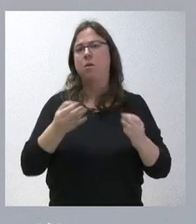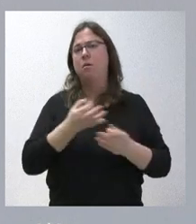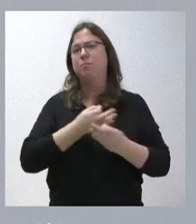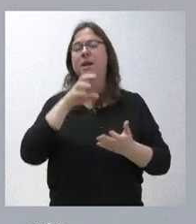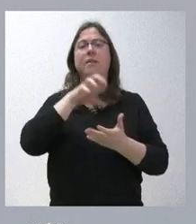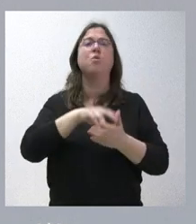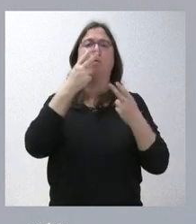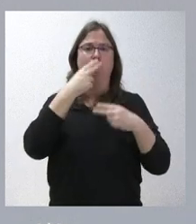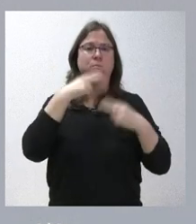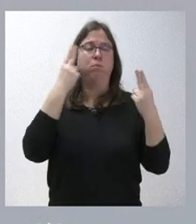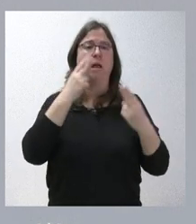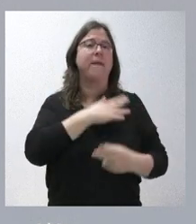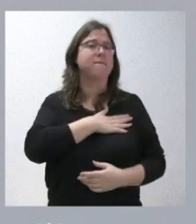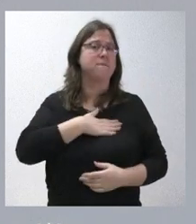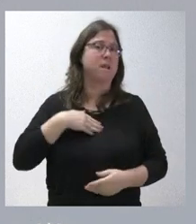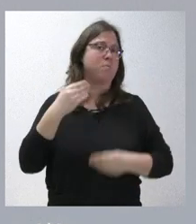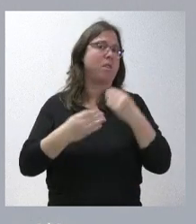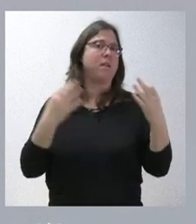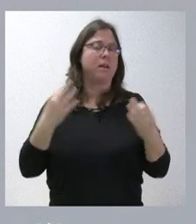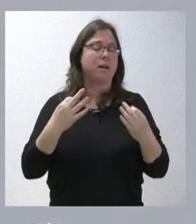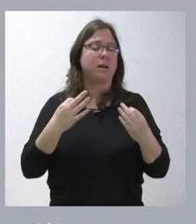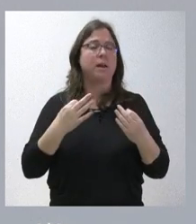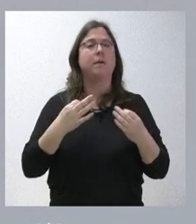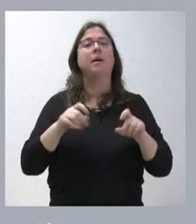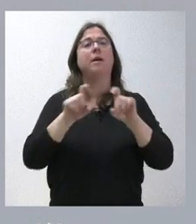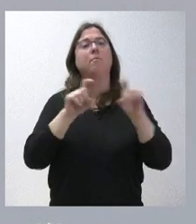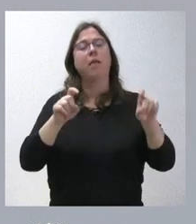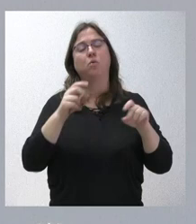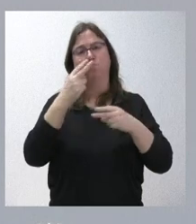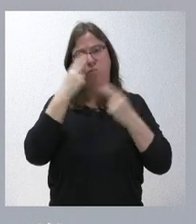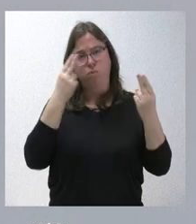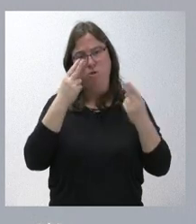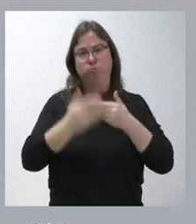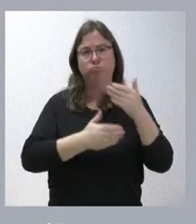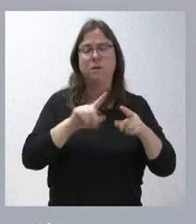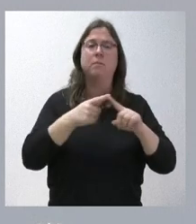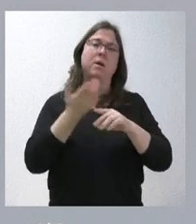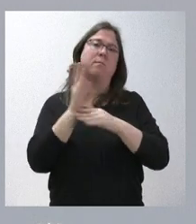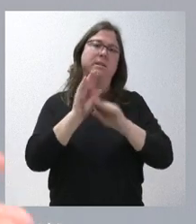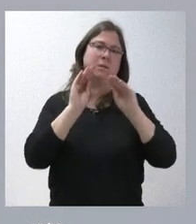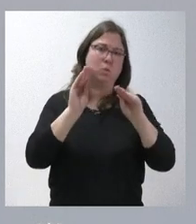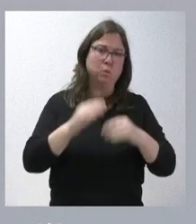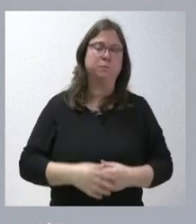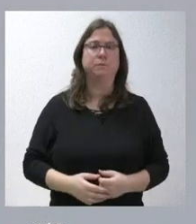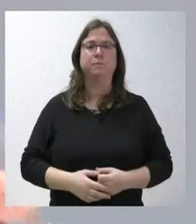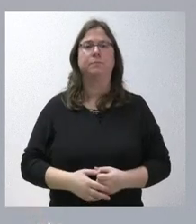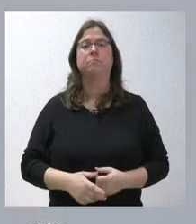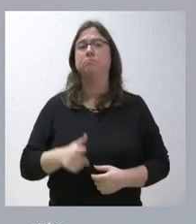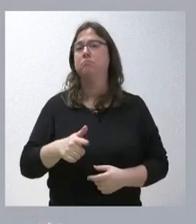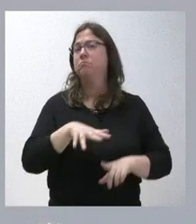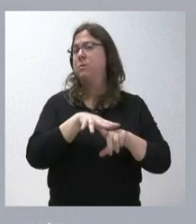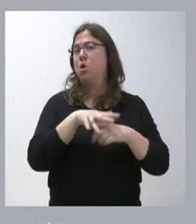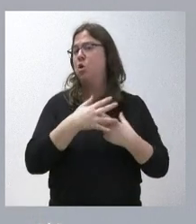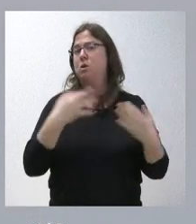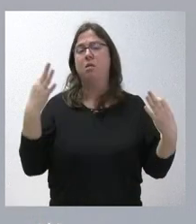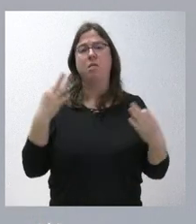públicos y lo queremos hacer contando con los empleados públicos y también con los representantes de los empleados públicos y por tanto en este contexto hay que